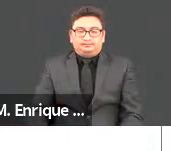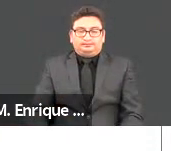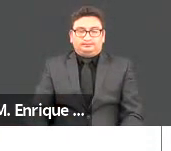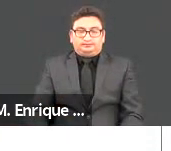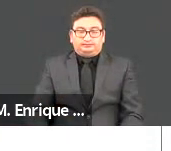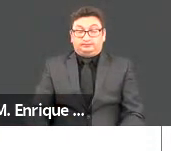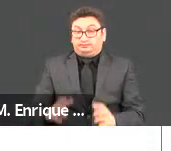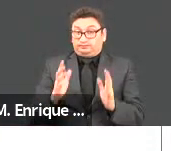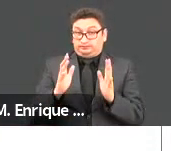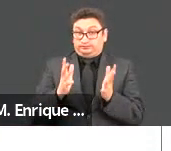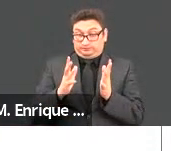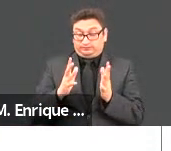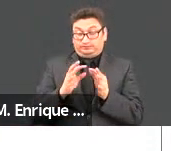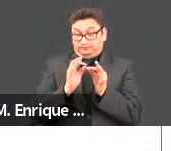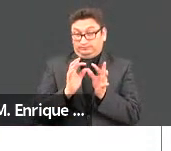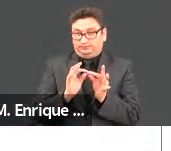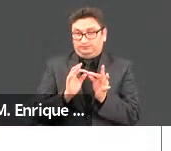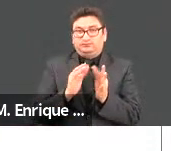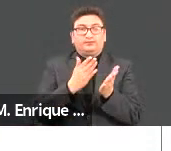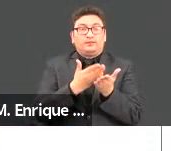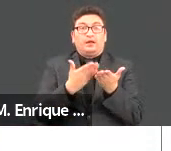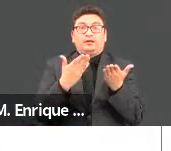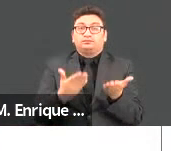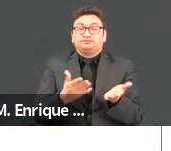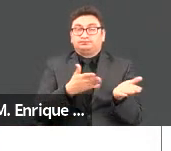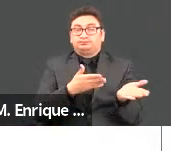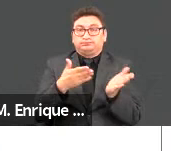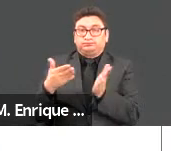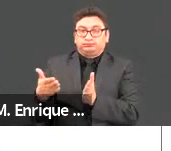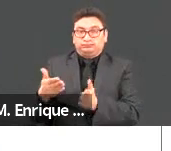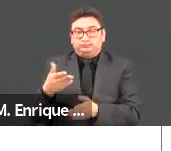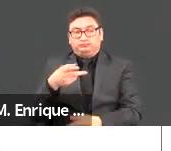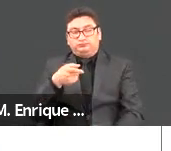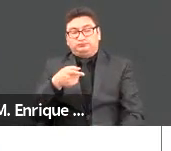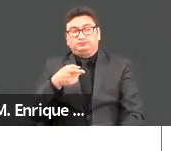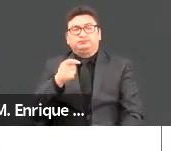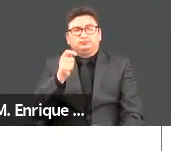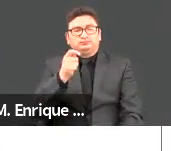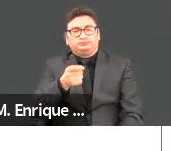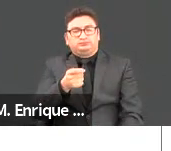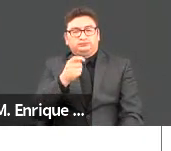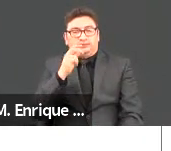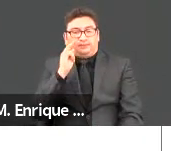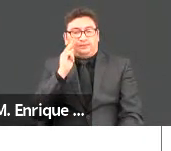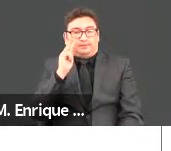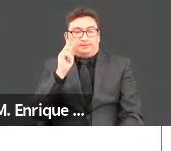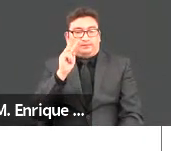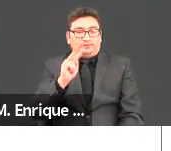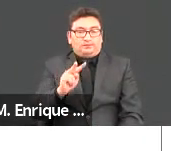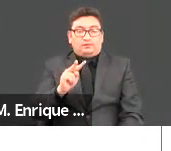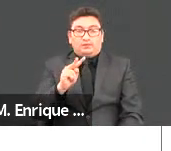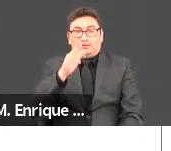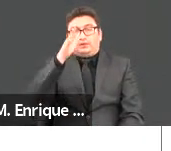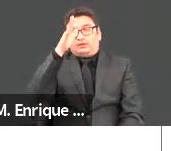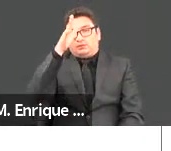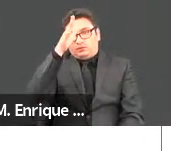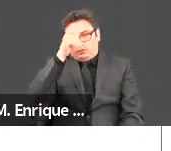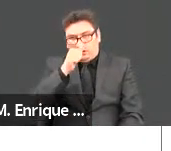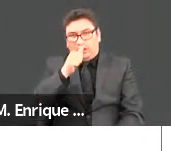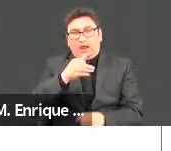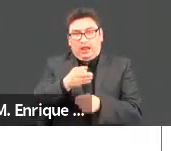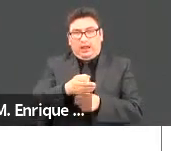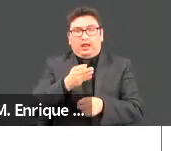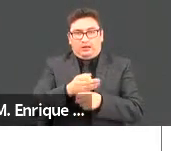anterior, entonces ahora pasaremos precisamente a visualizar los acuerdos que